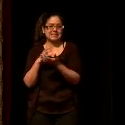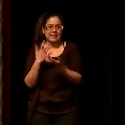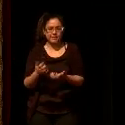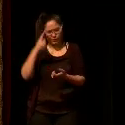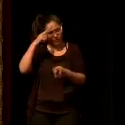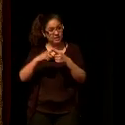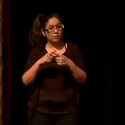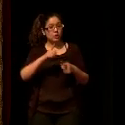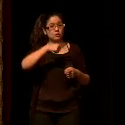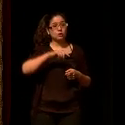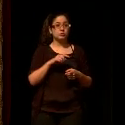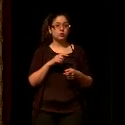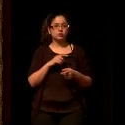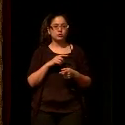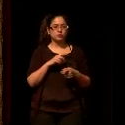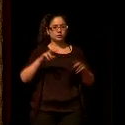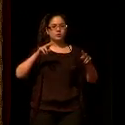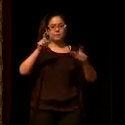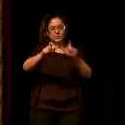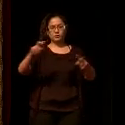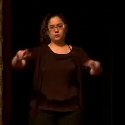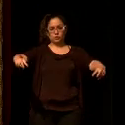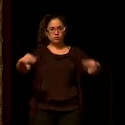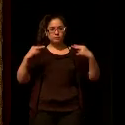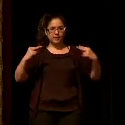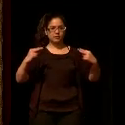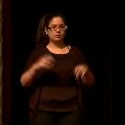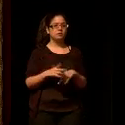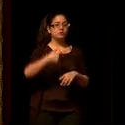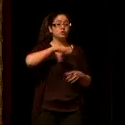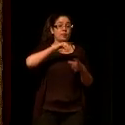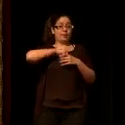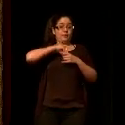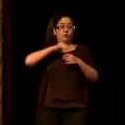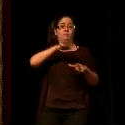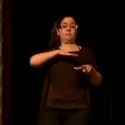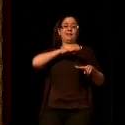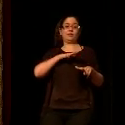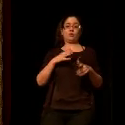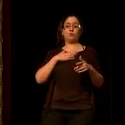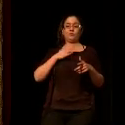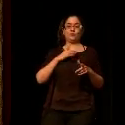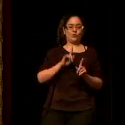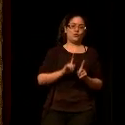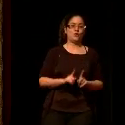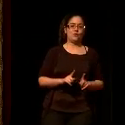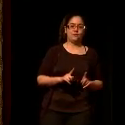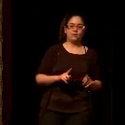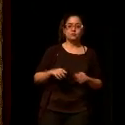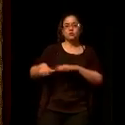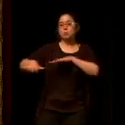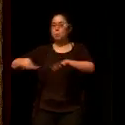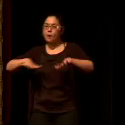dar voz a lo que hacemos nosotras o sea que no nos quedamos únicamente dentro de nuestros espacios sino que salimos y hacemos que nos